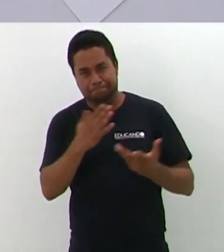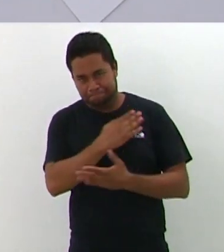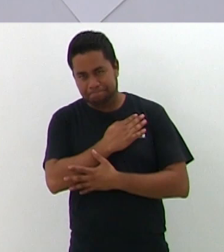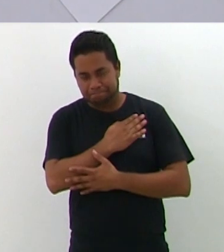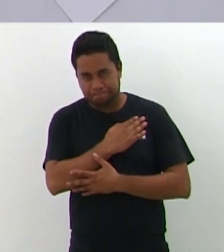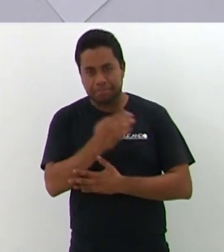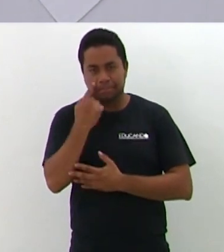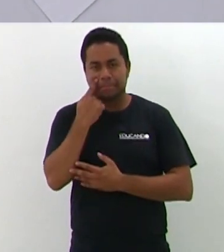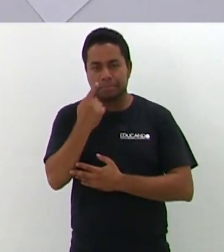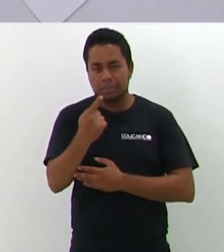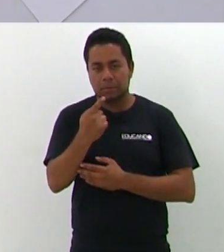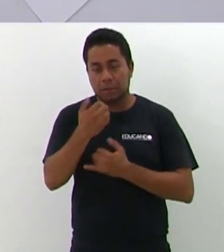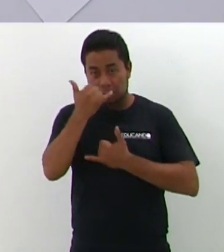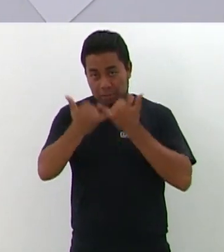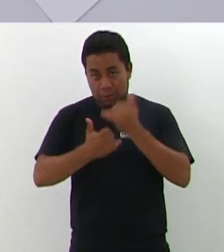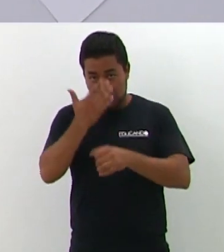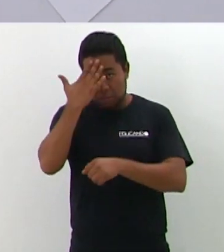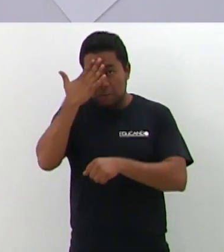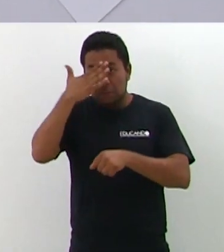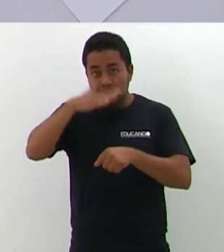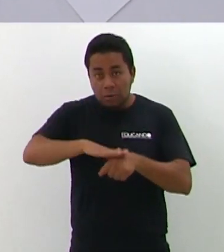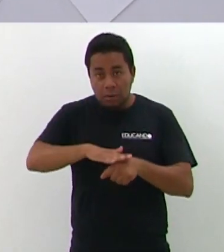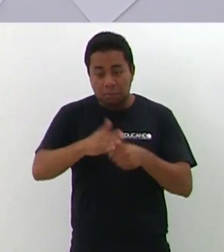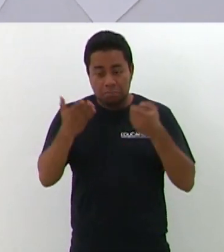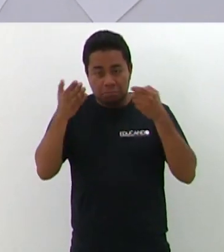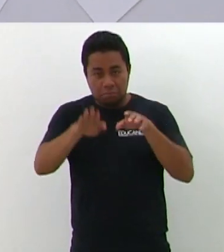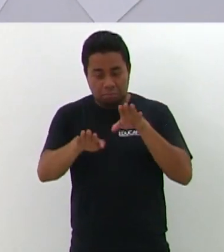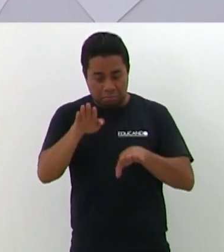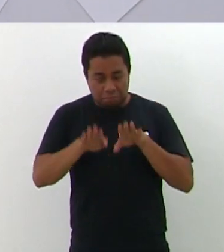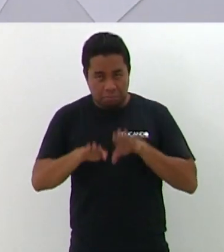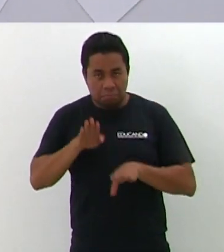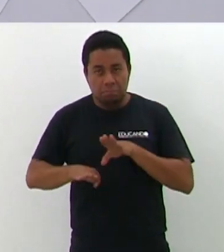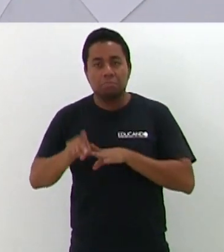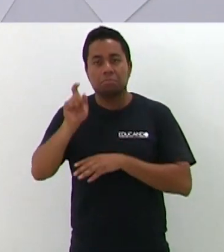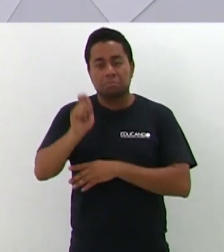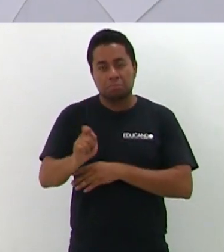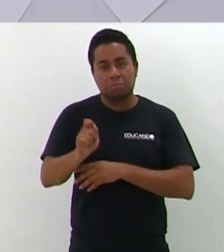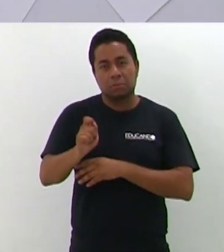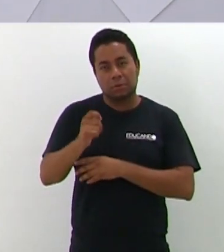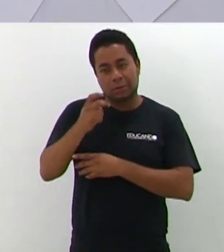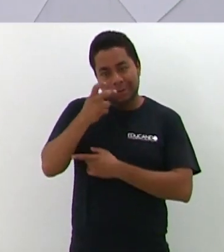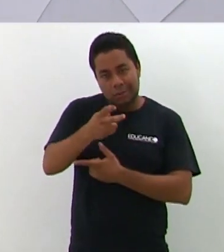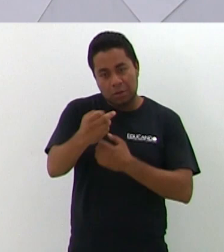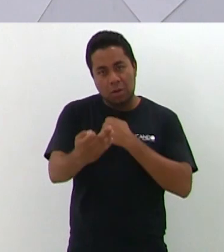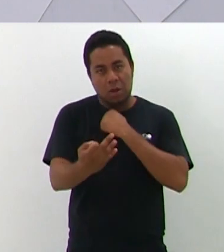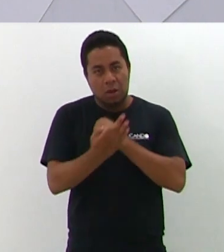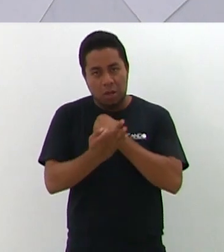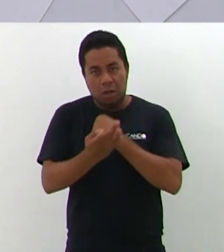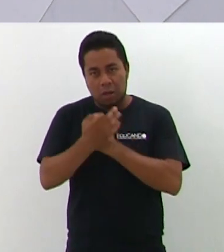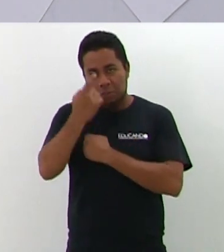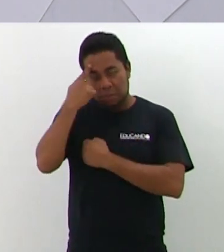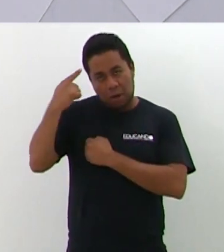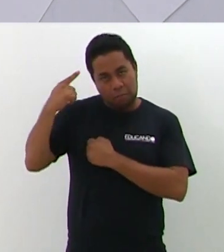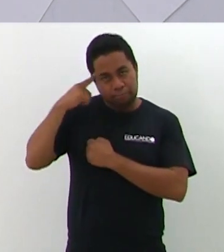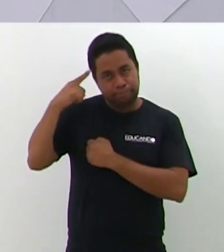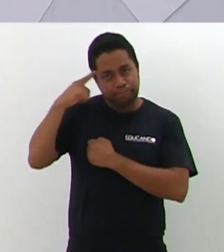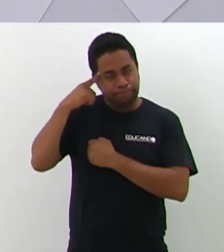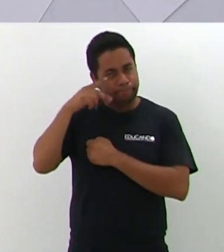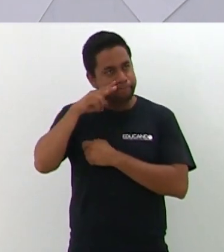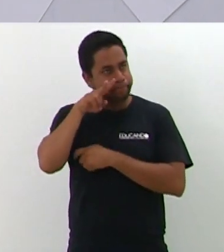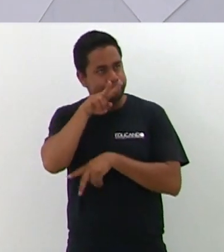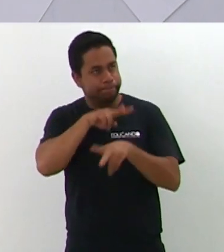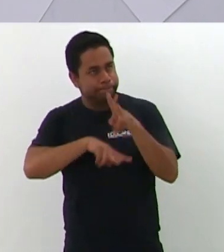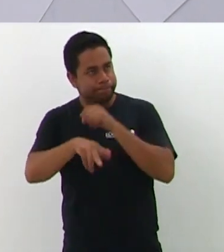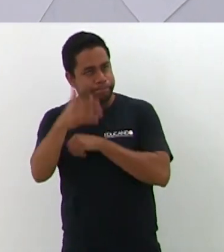Bueno, voy a, los memoramas es un juego que nos ayuda a tener un mejor nivel de